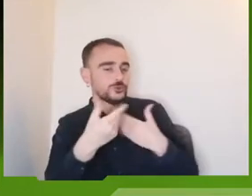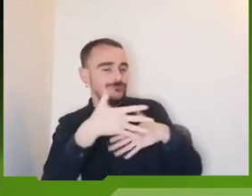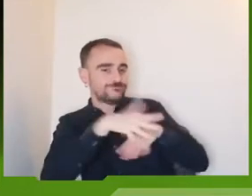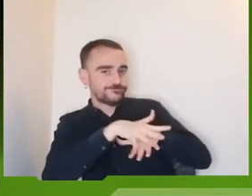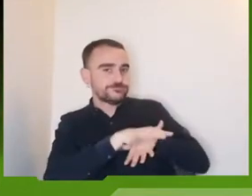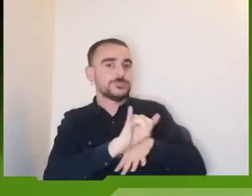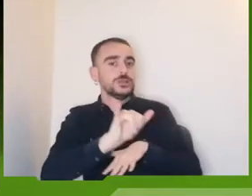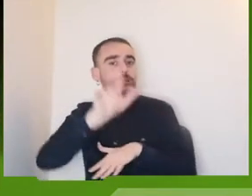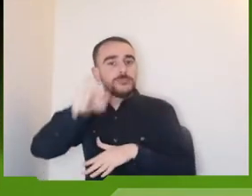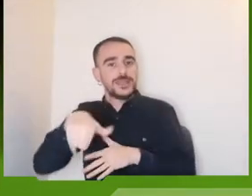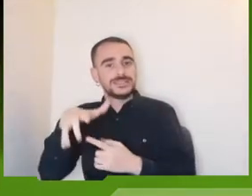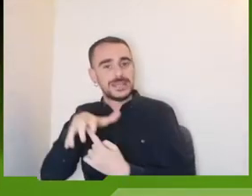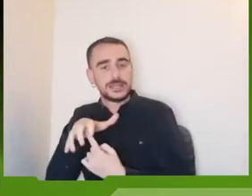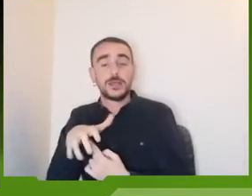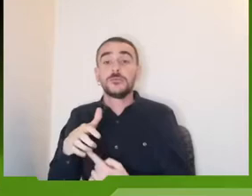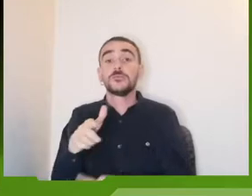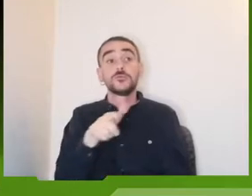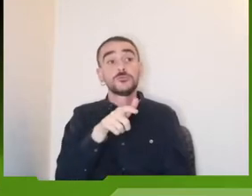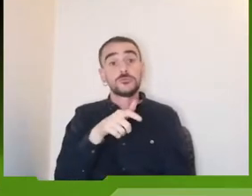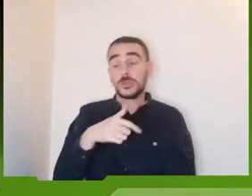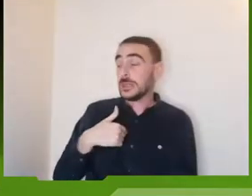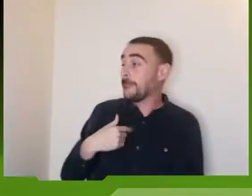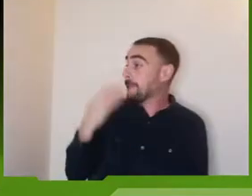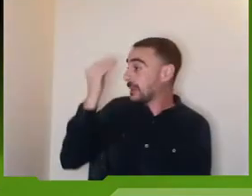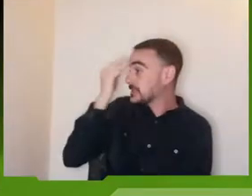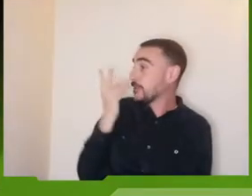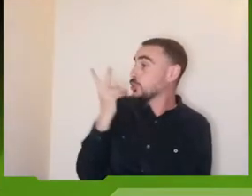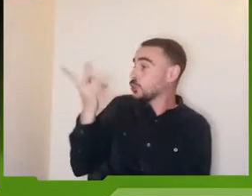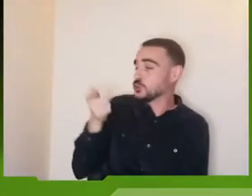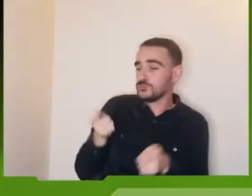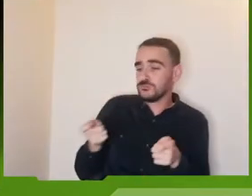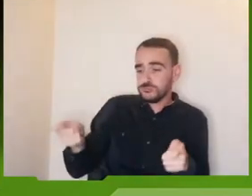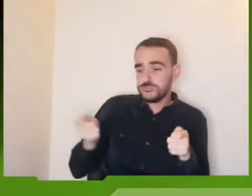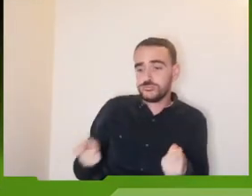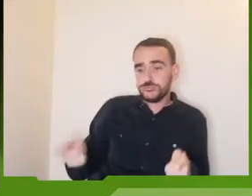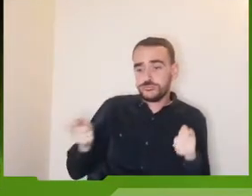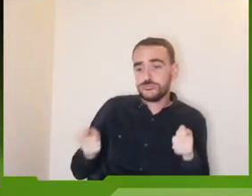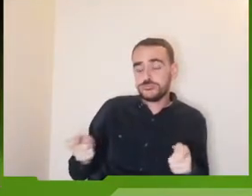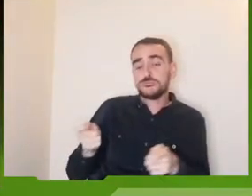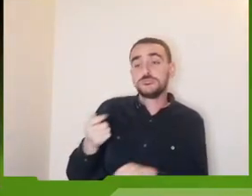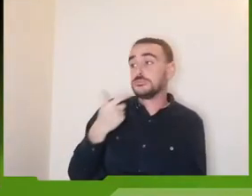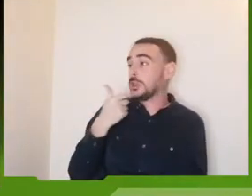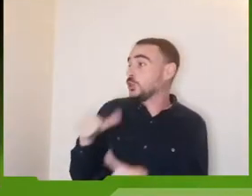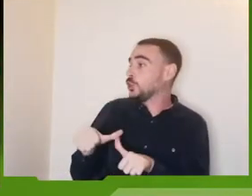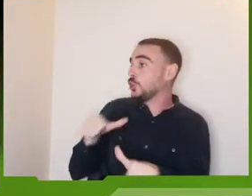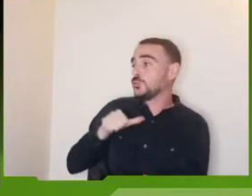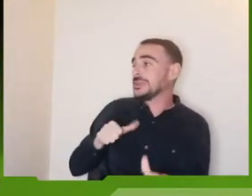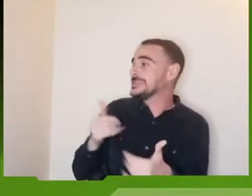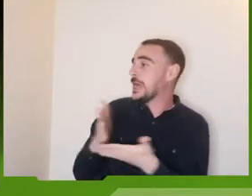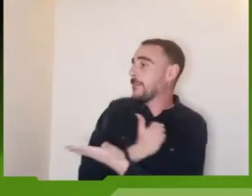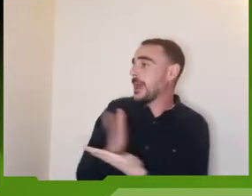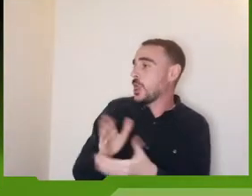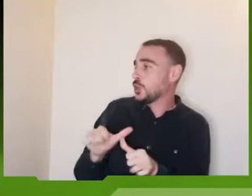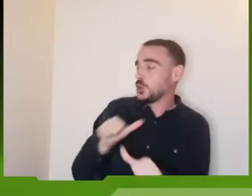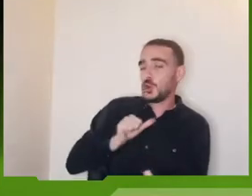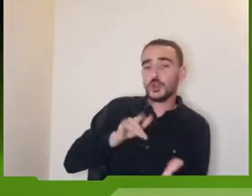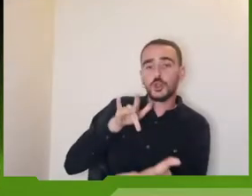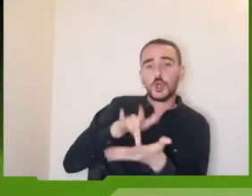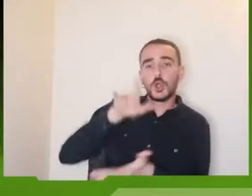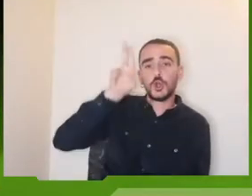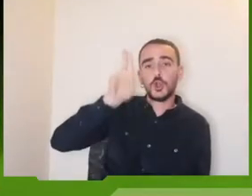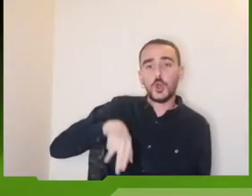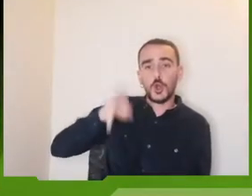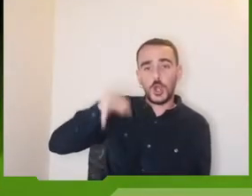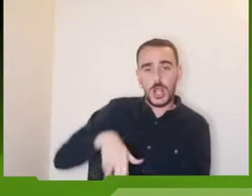dos cacharros? Sí. Ya, yo es que nunca lo he hecho por separado, la verdad. Y es que también, no,